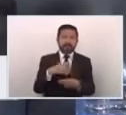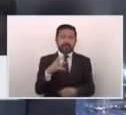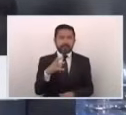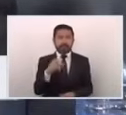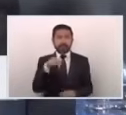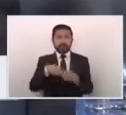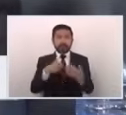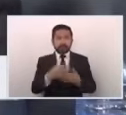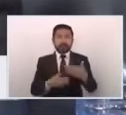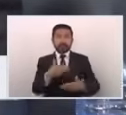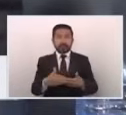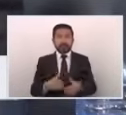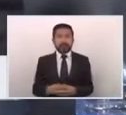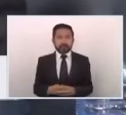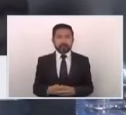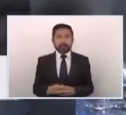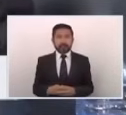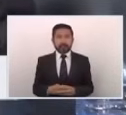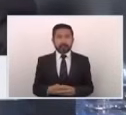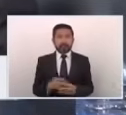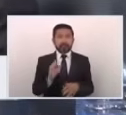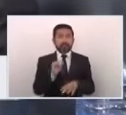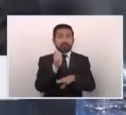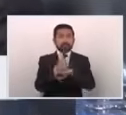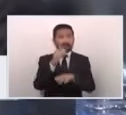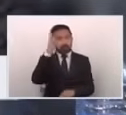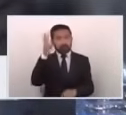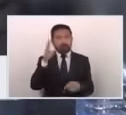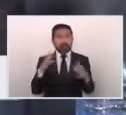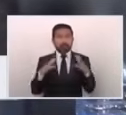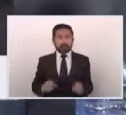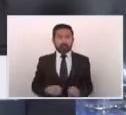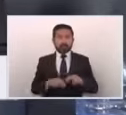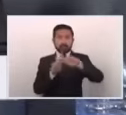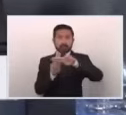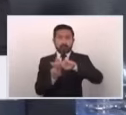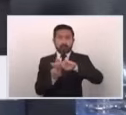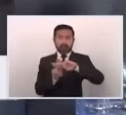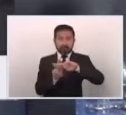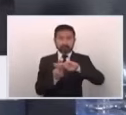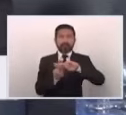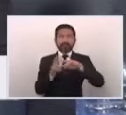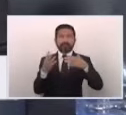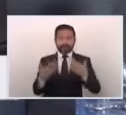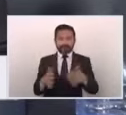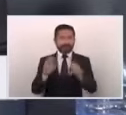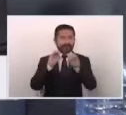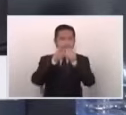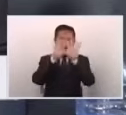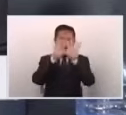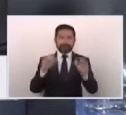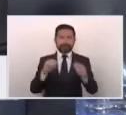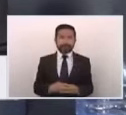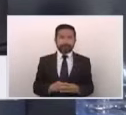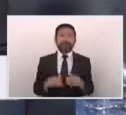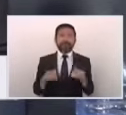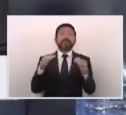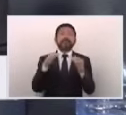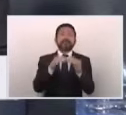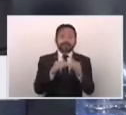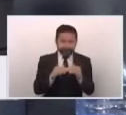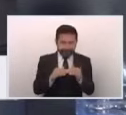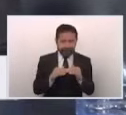Este mecanismo, aunque fue creado en los gobiernos de Arena, como ya lo dejamos claro, también